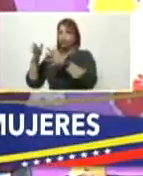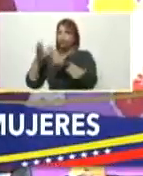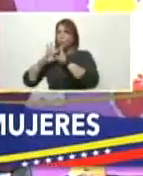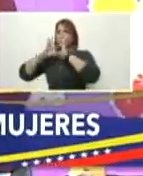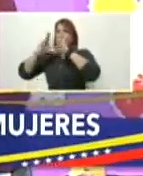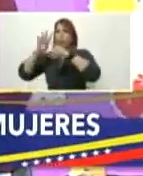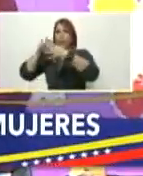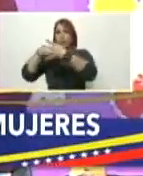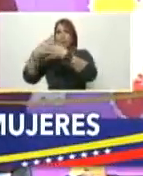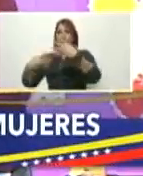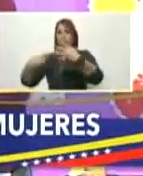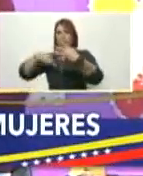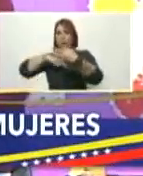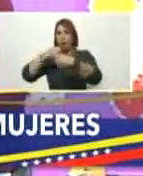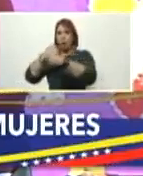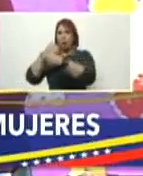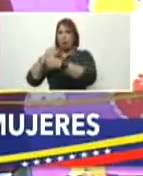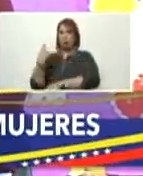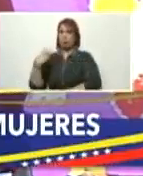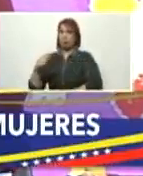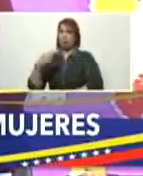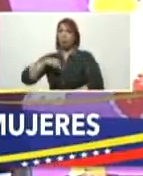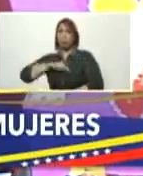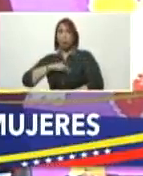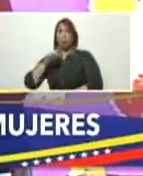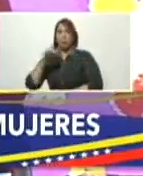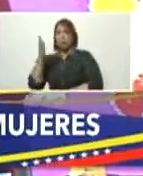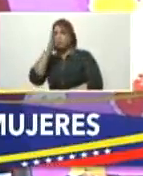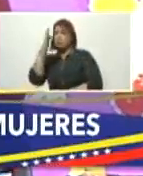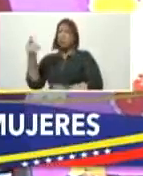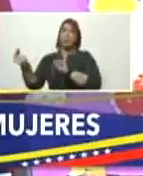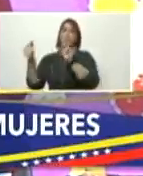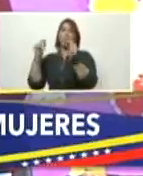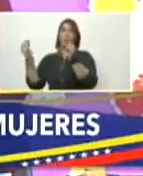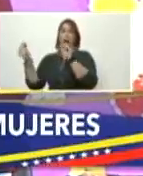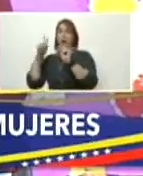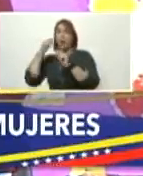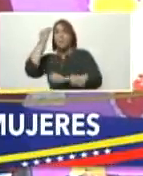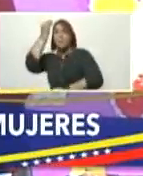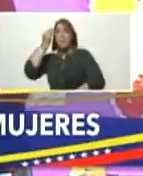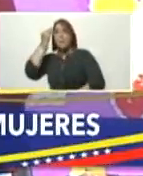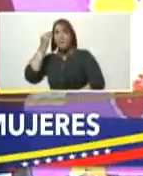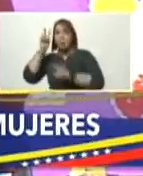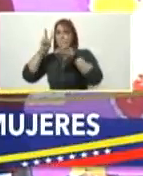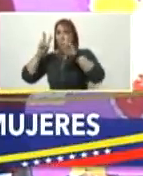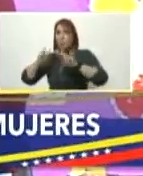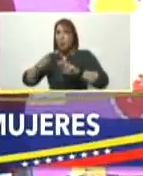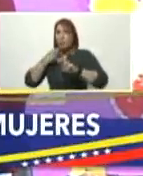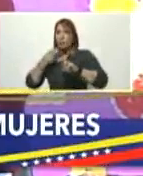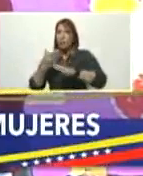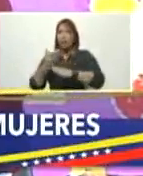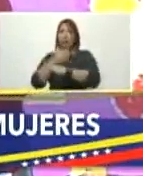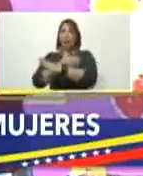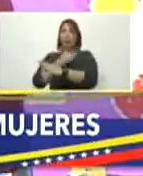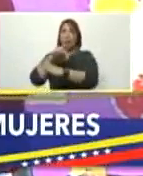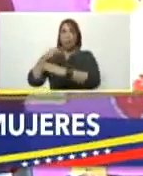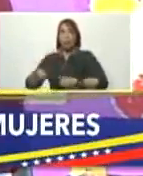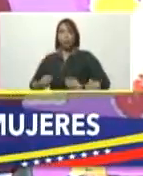agenda que tenemos. Porque en medio del debate, de las reflexiones, de esto que le decía al principio, de la